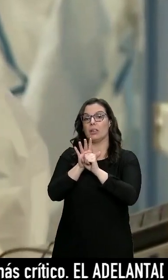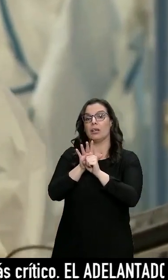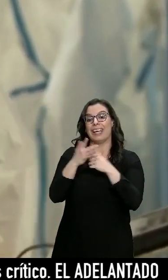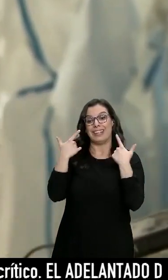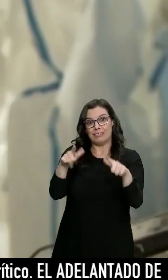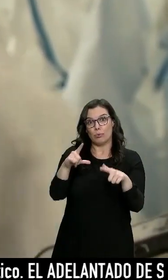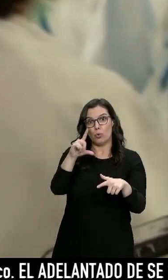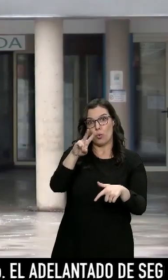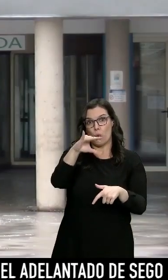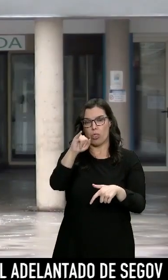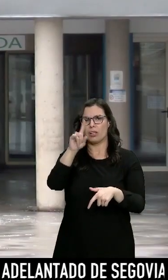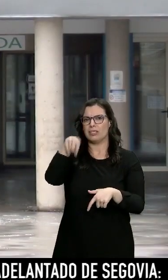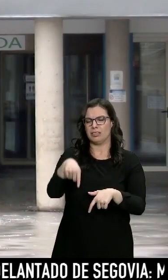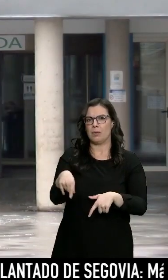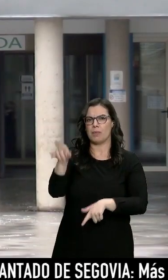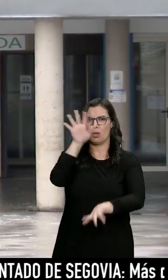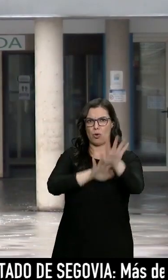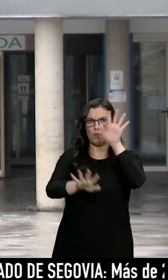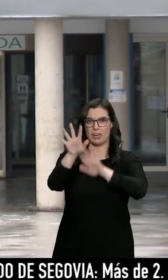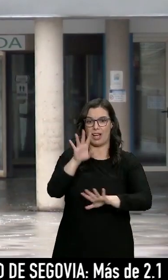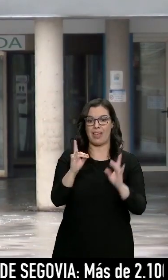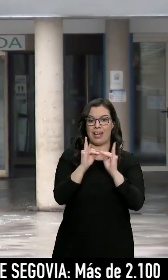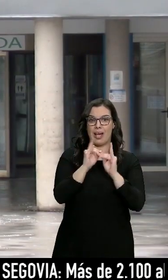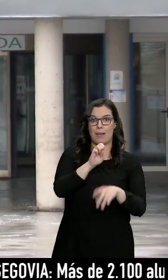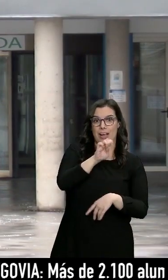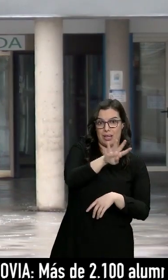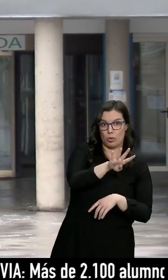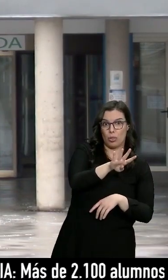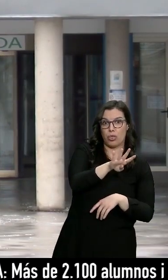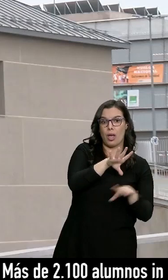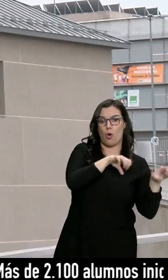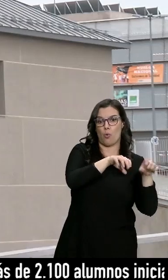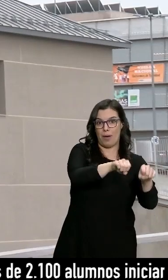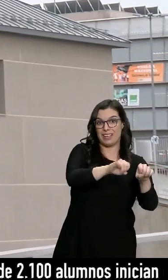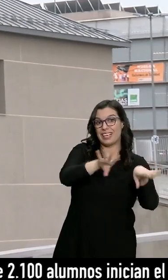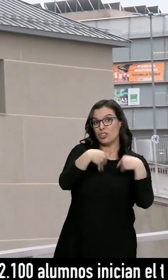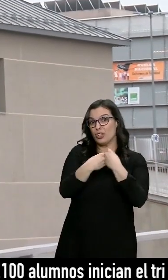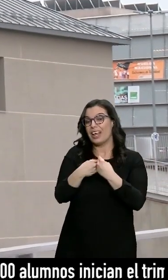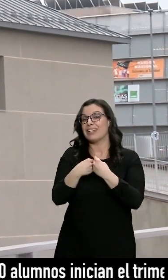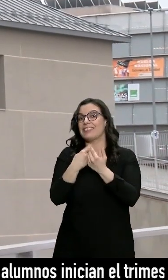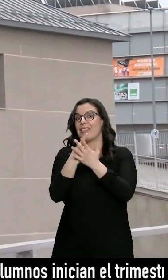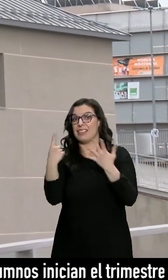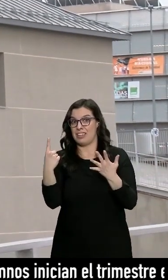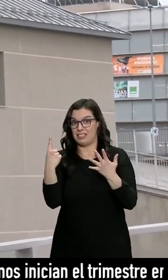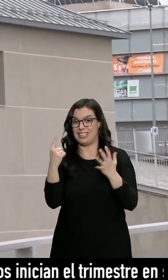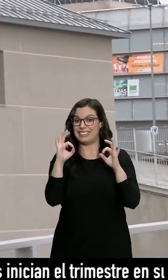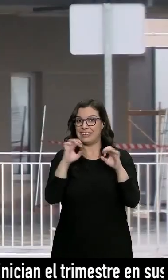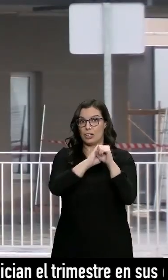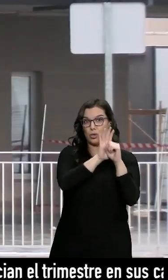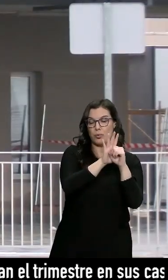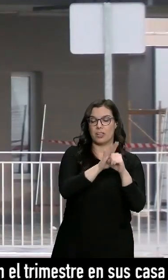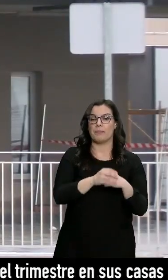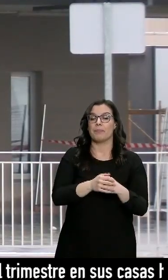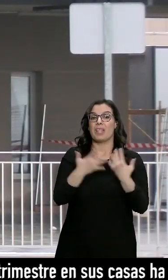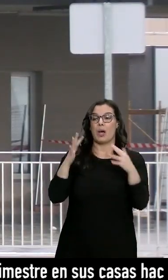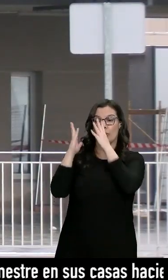también complicada, con 14 camas ocupadas de las 16 disponibles para estos enfermos. Aunque la incidencia a